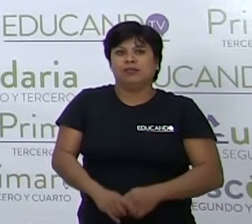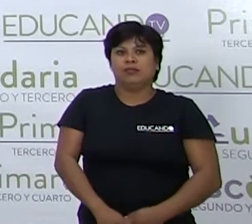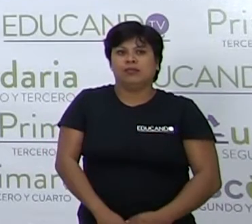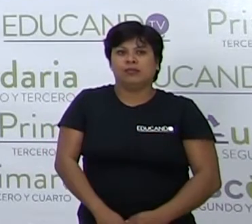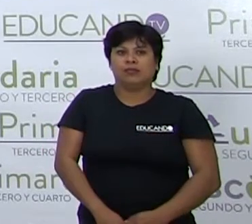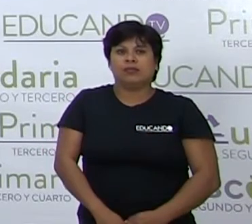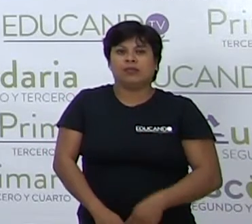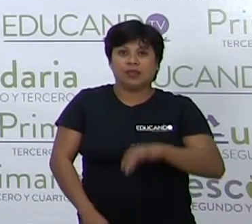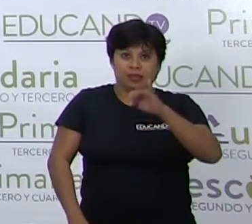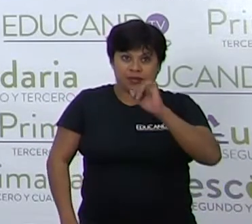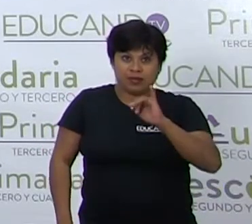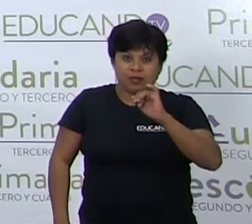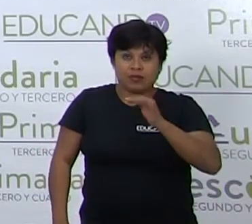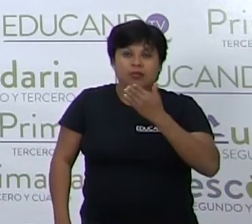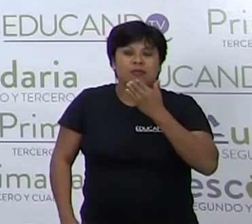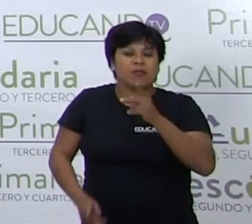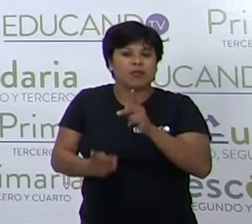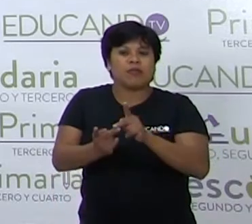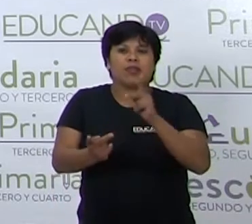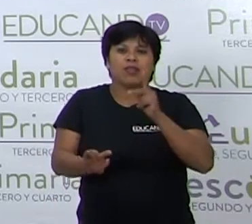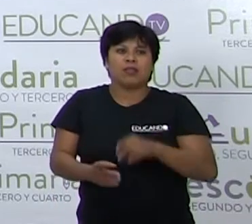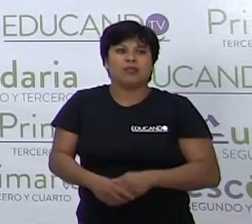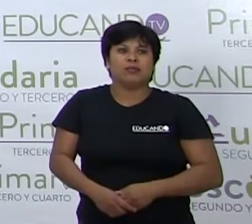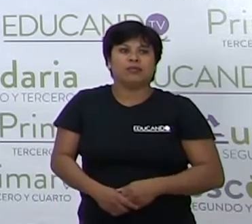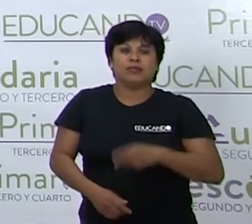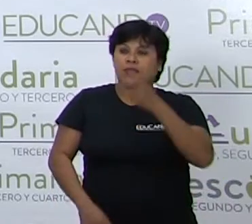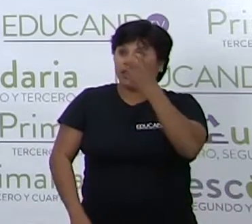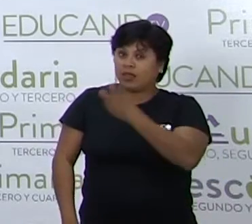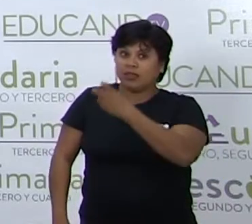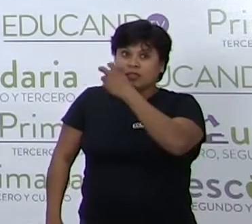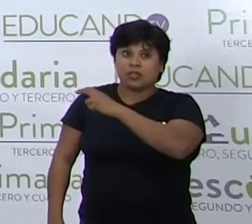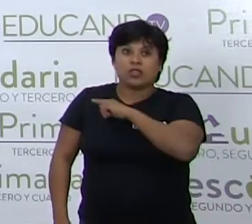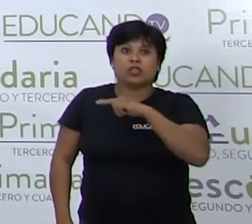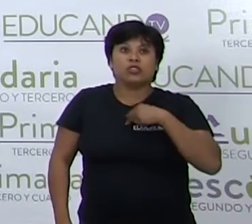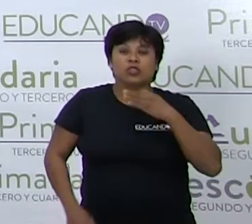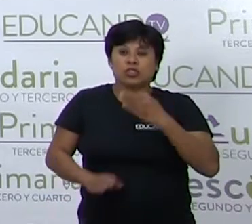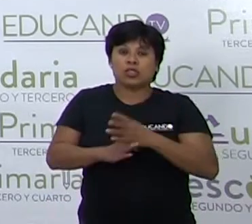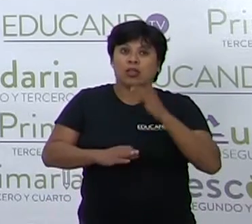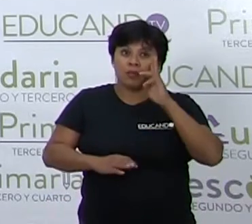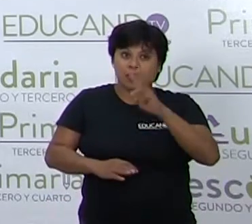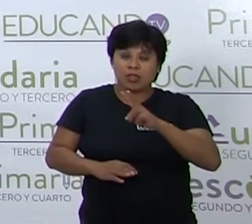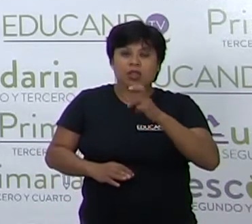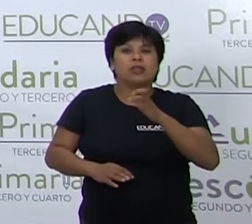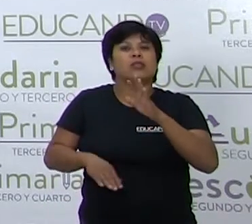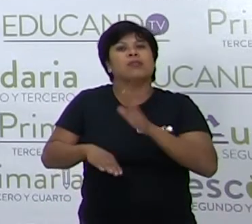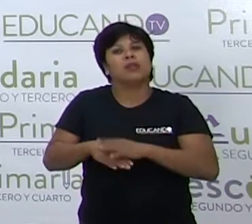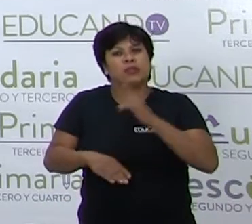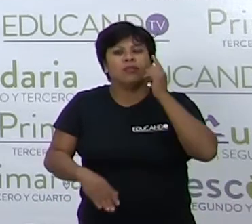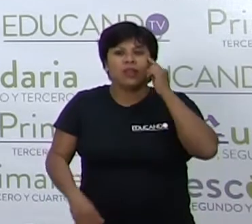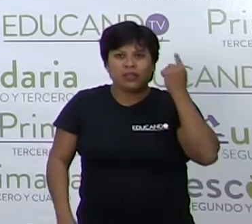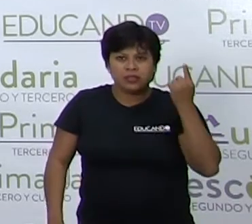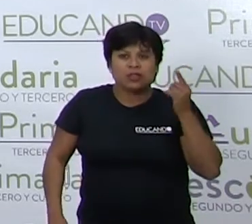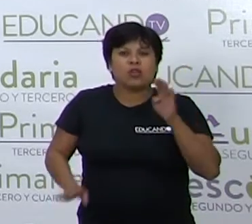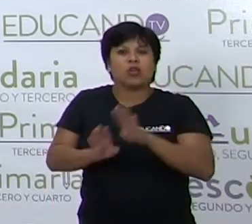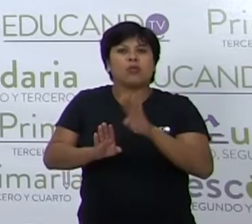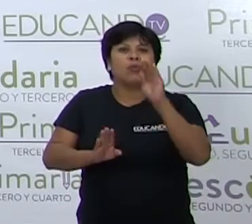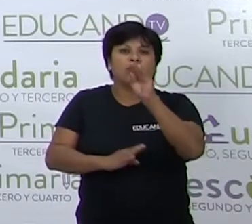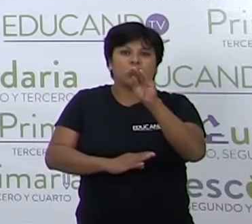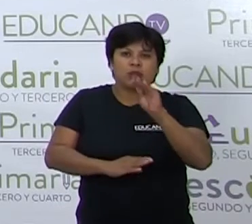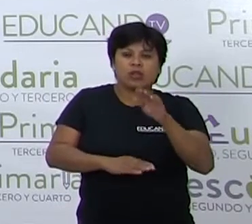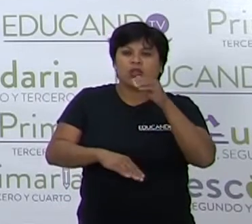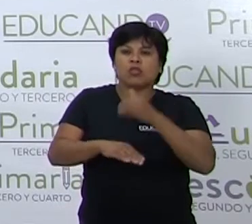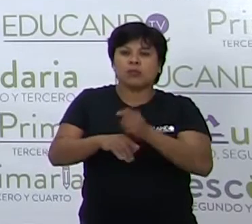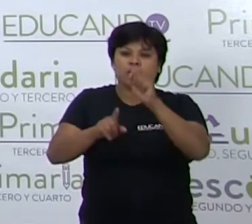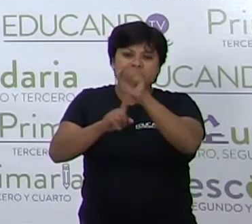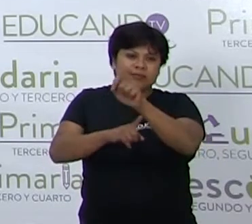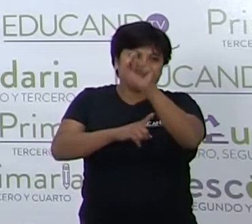¿Sí? Perfecto. Con eso que ya vamos viendo hasta ahorita, yo creo que se te va haciendo muy fácil ubicar números en la